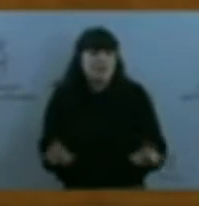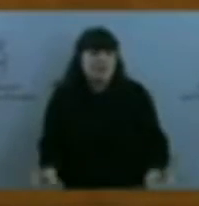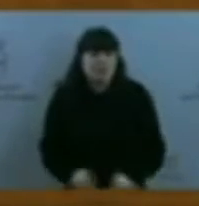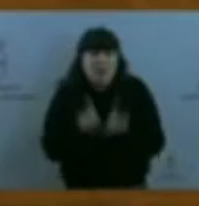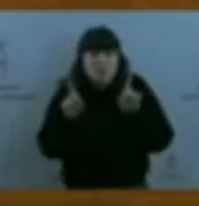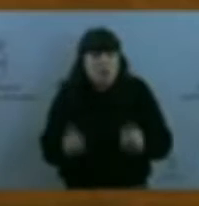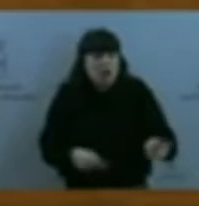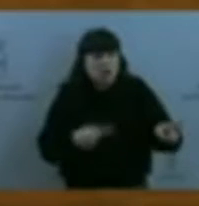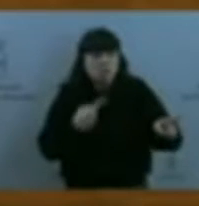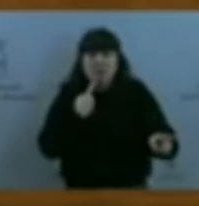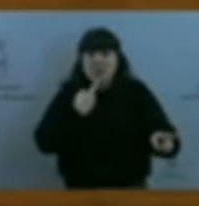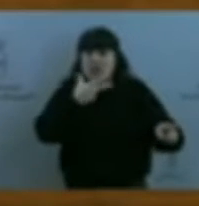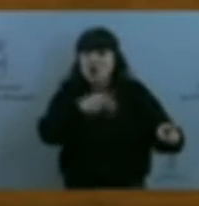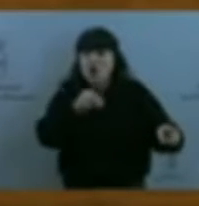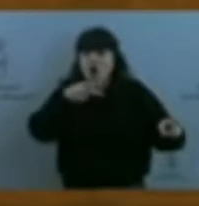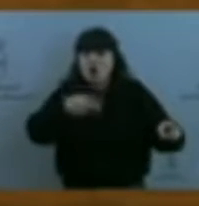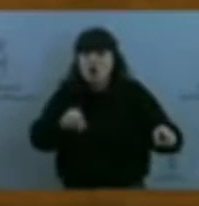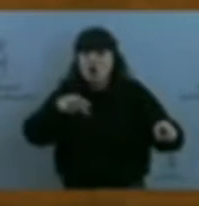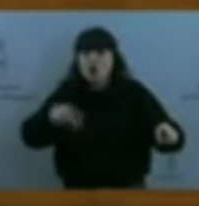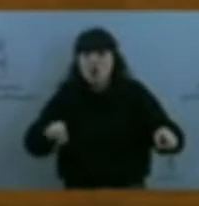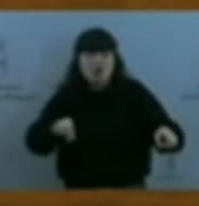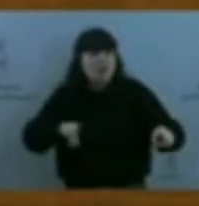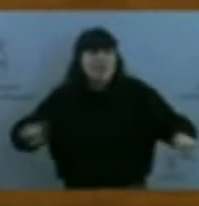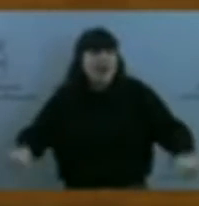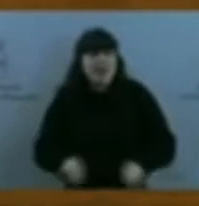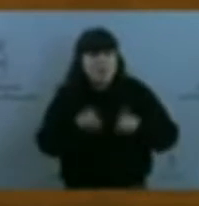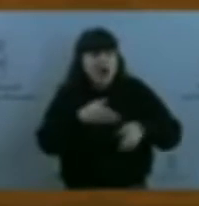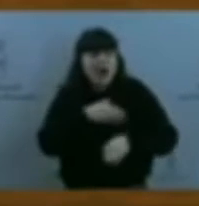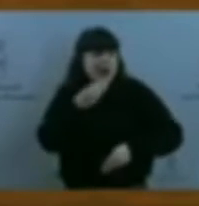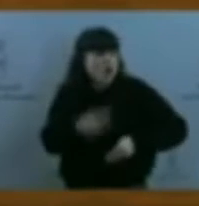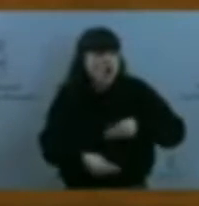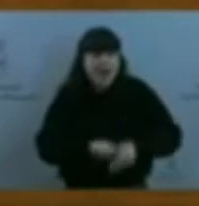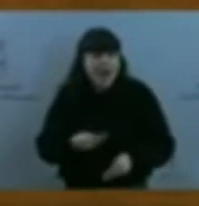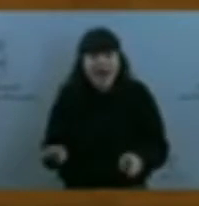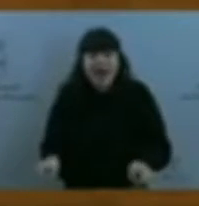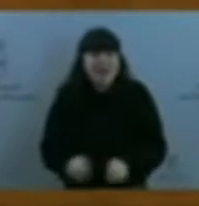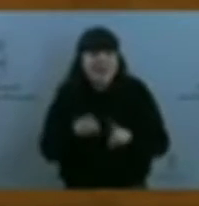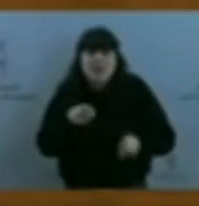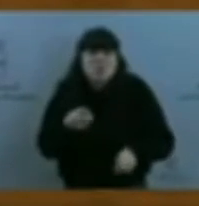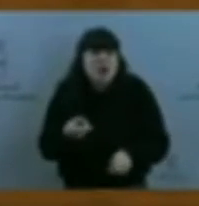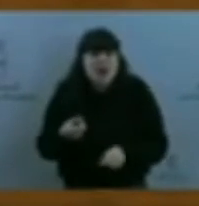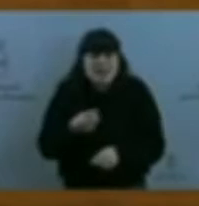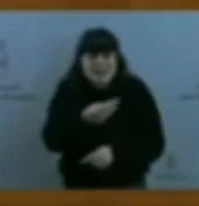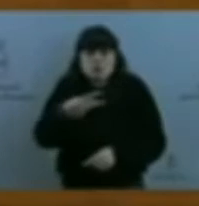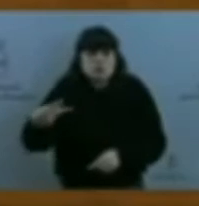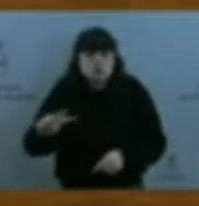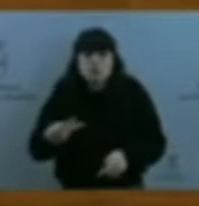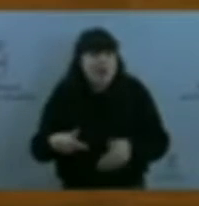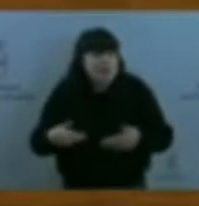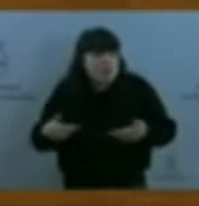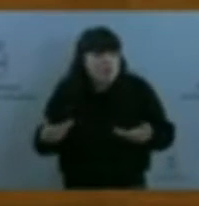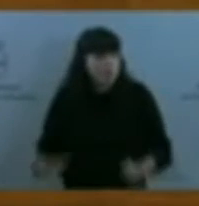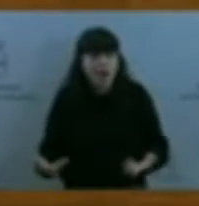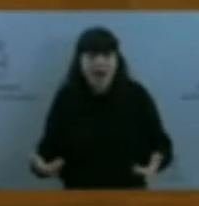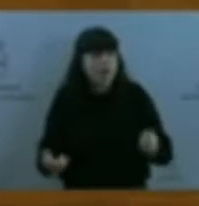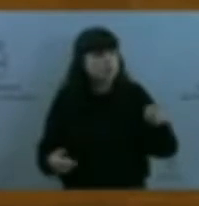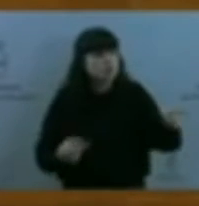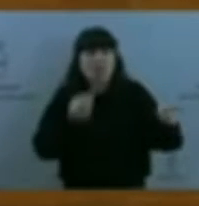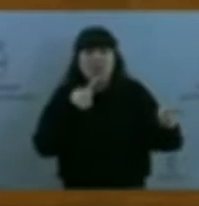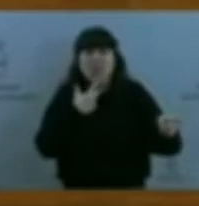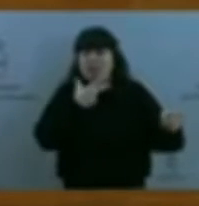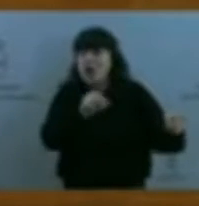lo que haga y diga lo que diga. Si luego ocurre lo contrario de lo que haya hecho o haya dicho, no pasa nada, no tiene ninguna